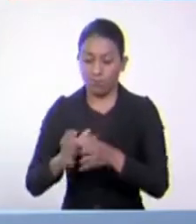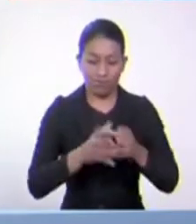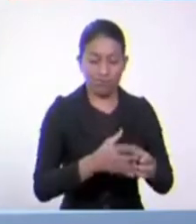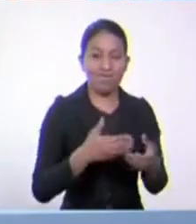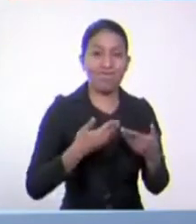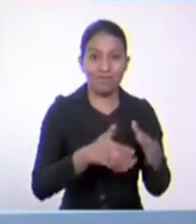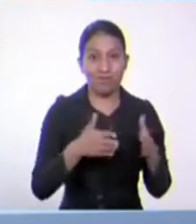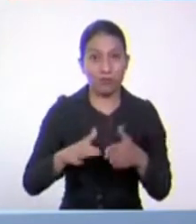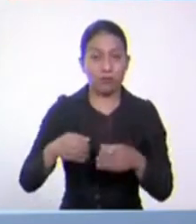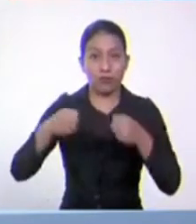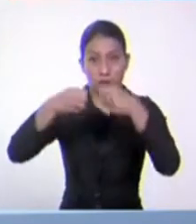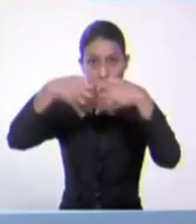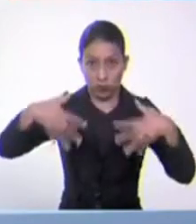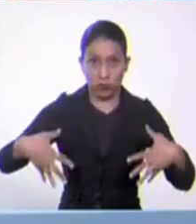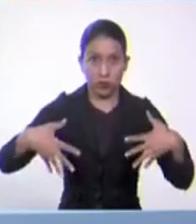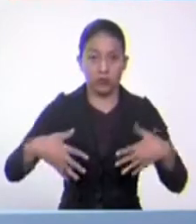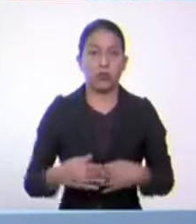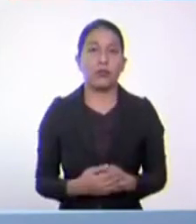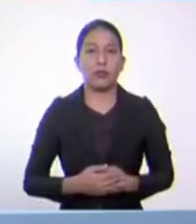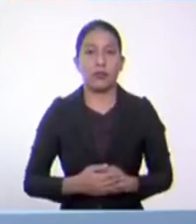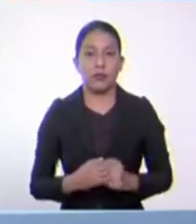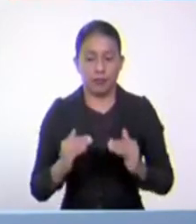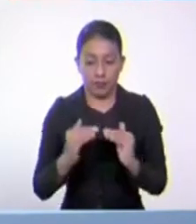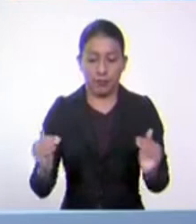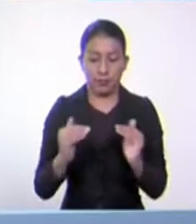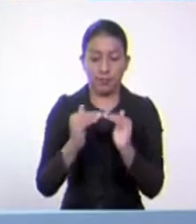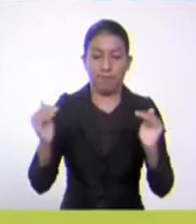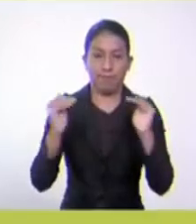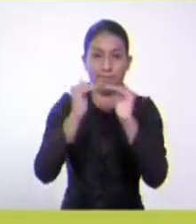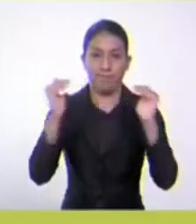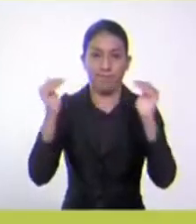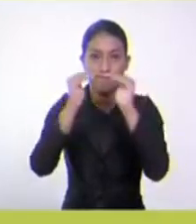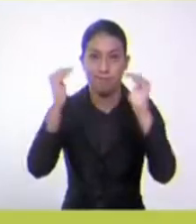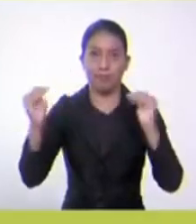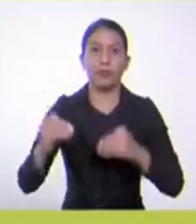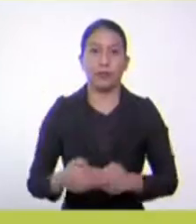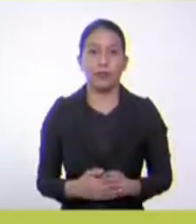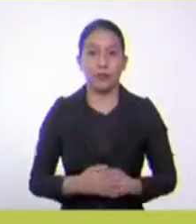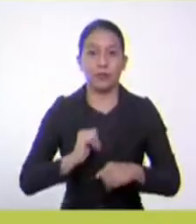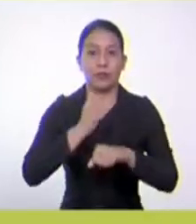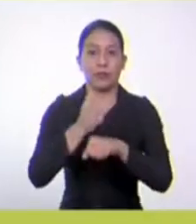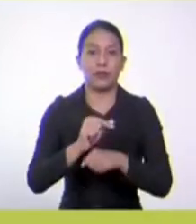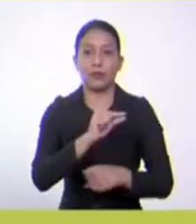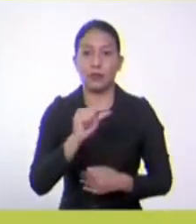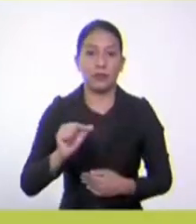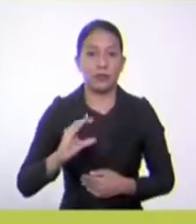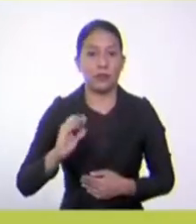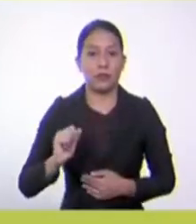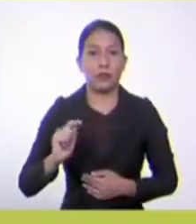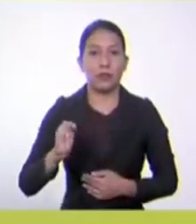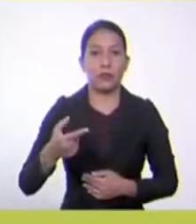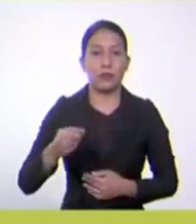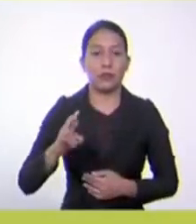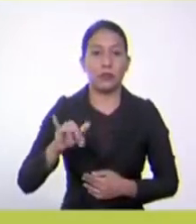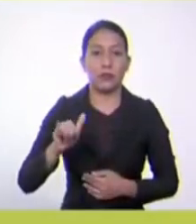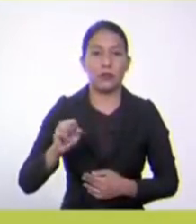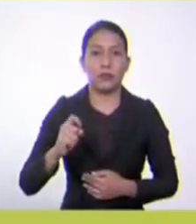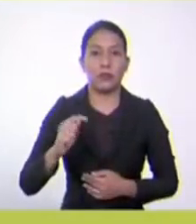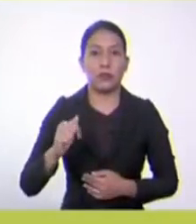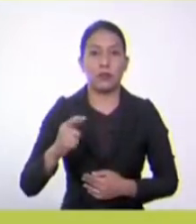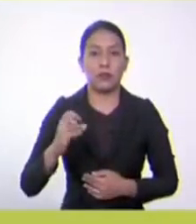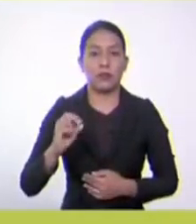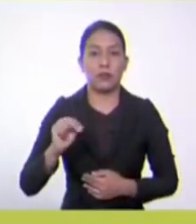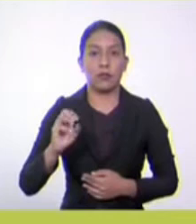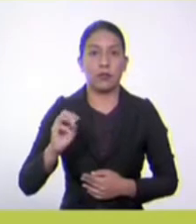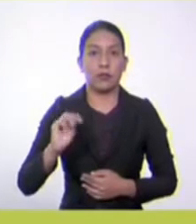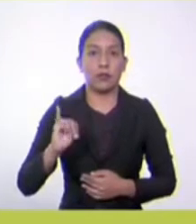manera jerárquica en varias categorías denominadas categorías taxonómicas.